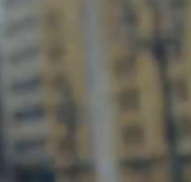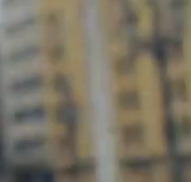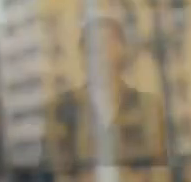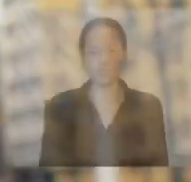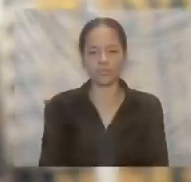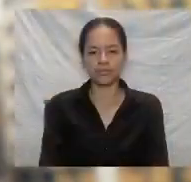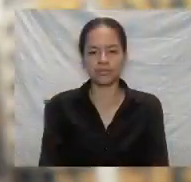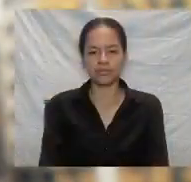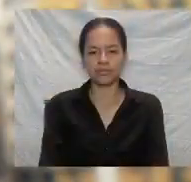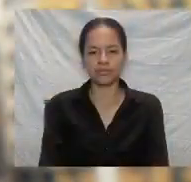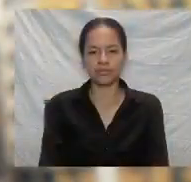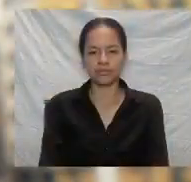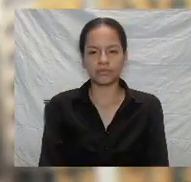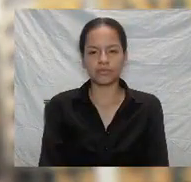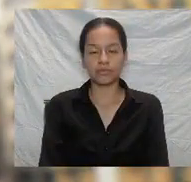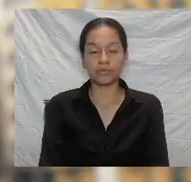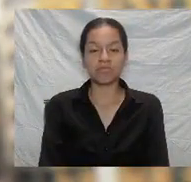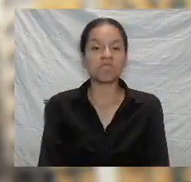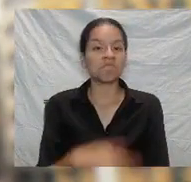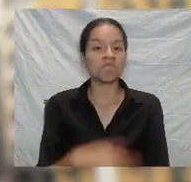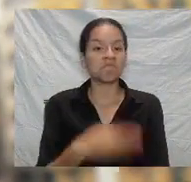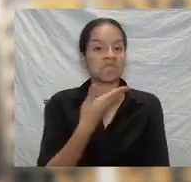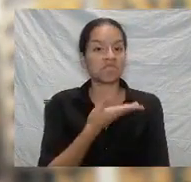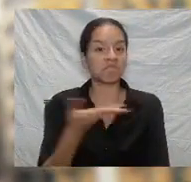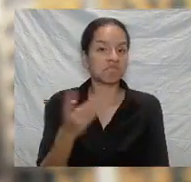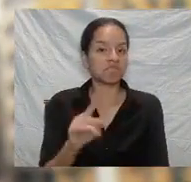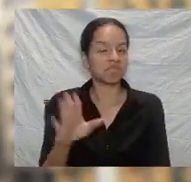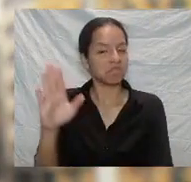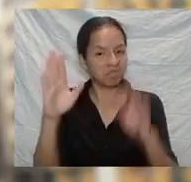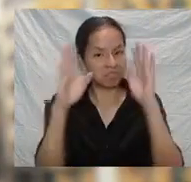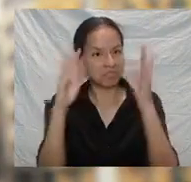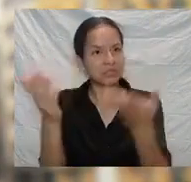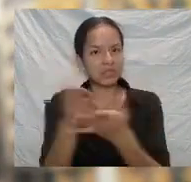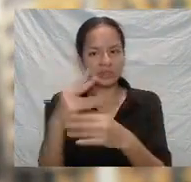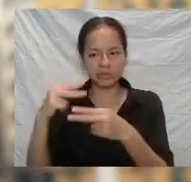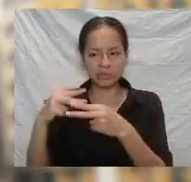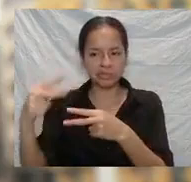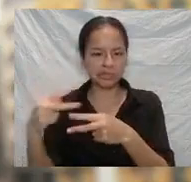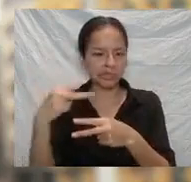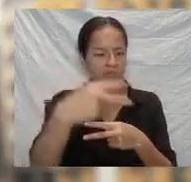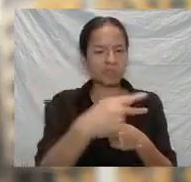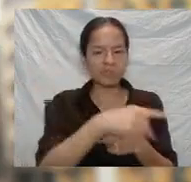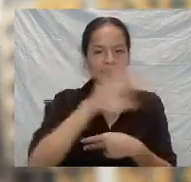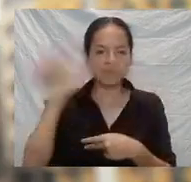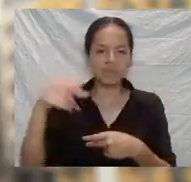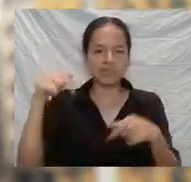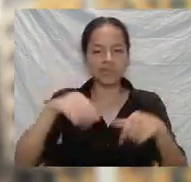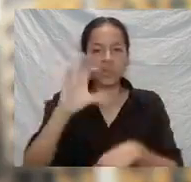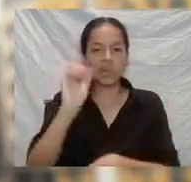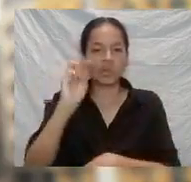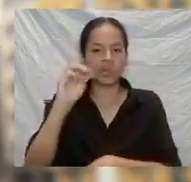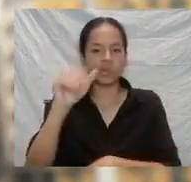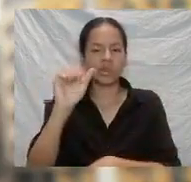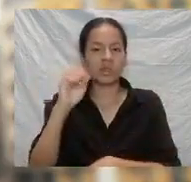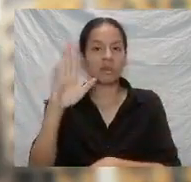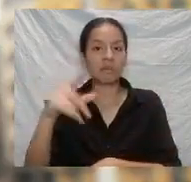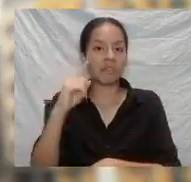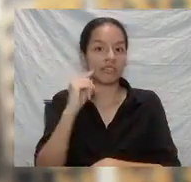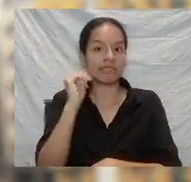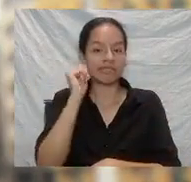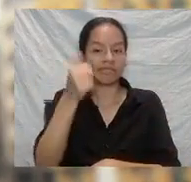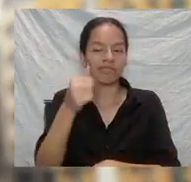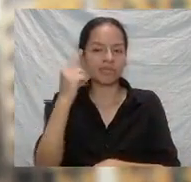y ahí estás entonces si atención a los vecinos de comas porque él no va a estar este concurso de